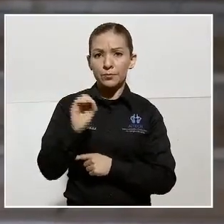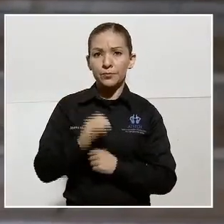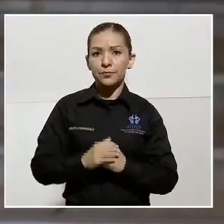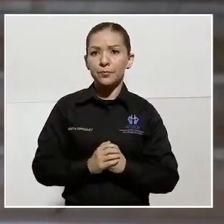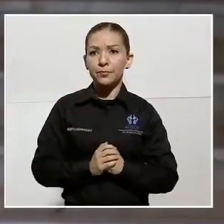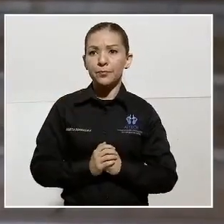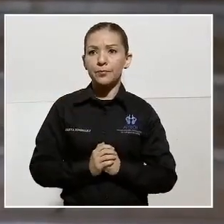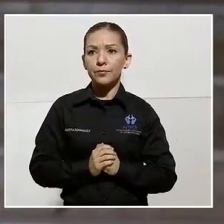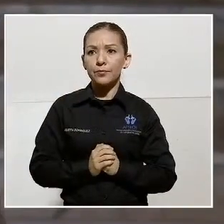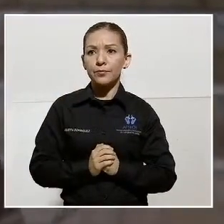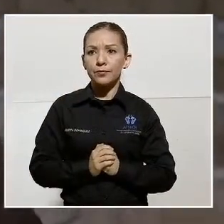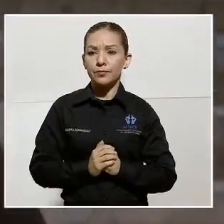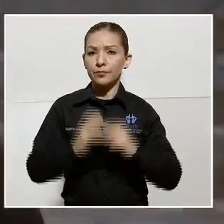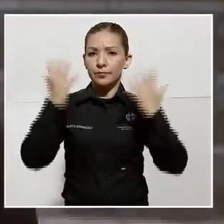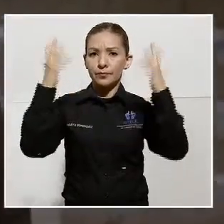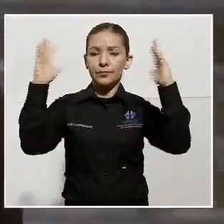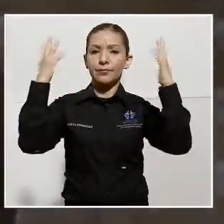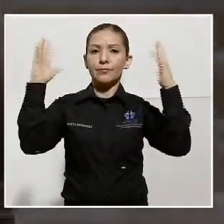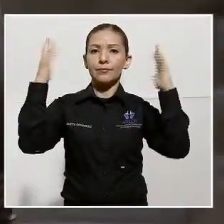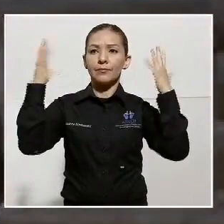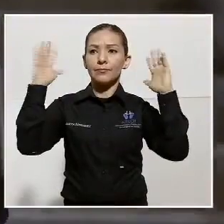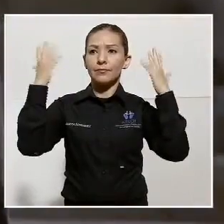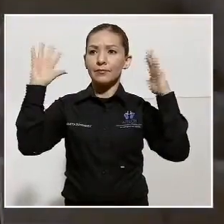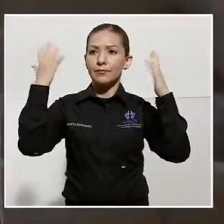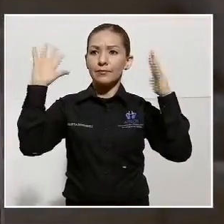López Obrador.